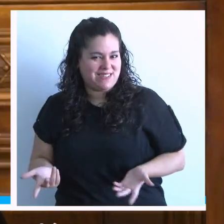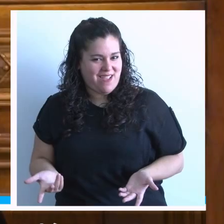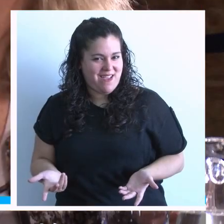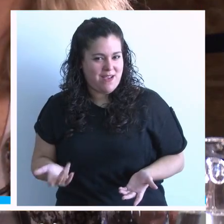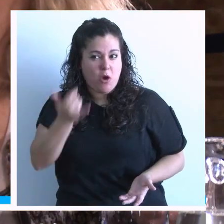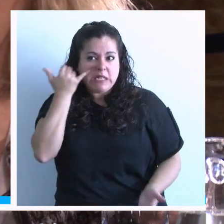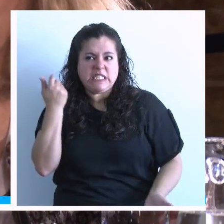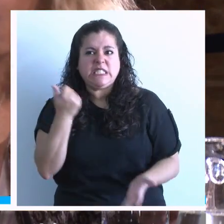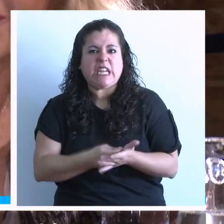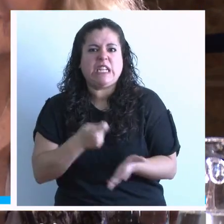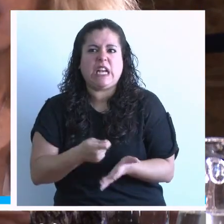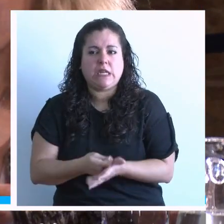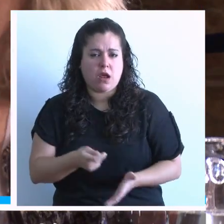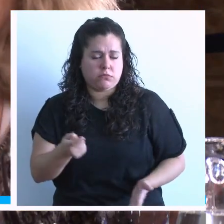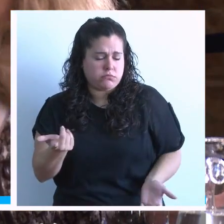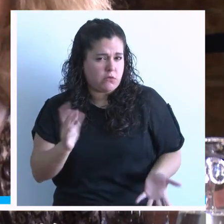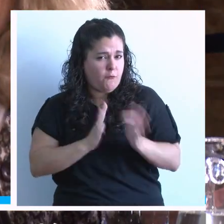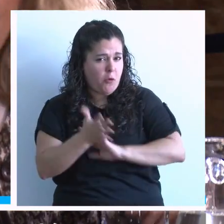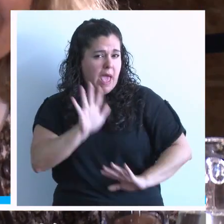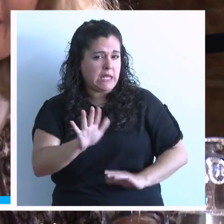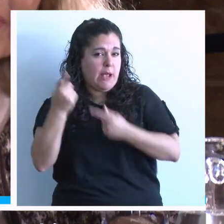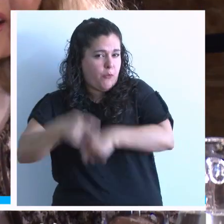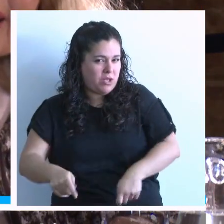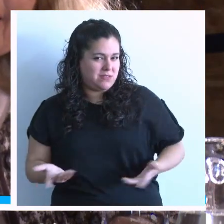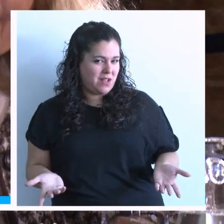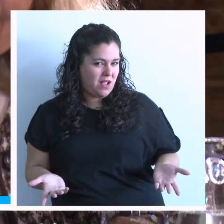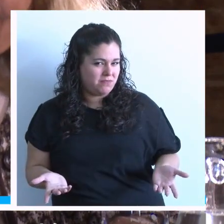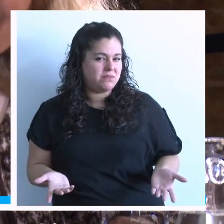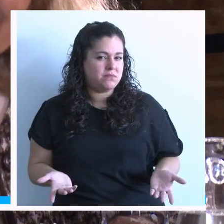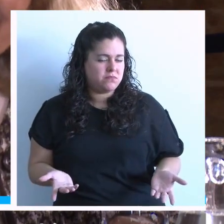Claro, buitre grande, buitre chico, buitre más chico, de la timba.